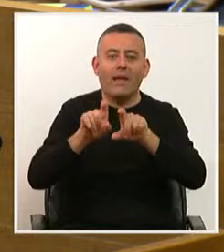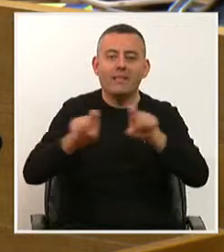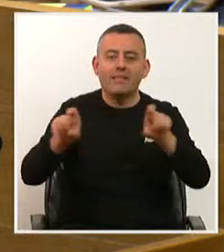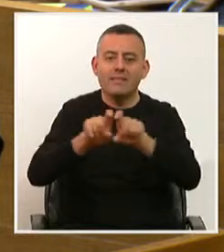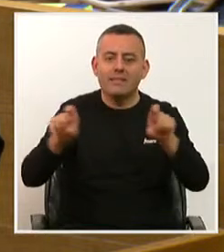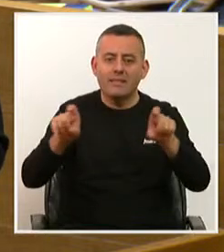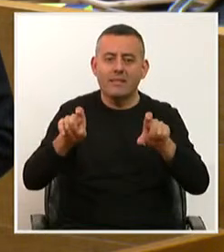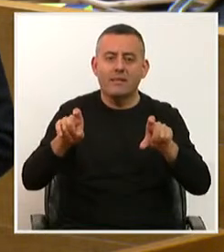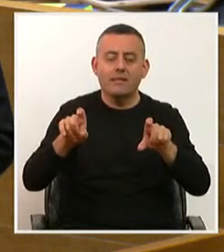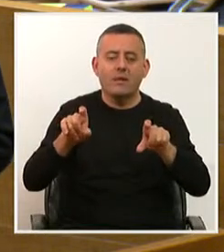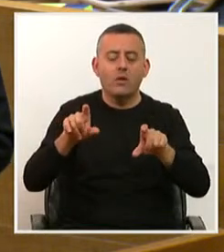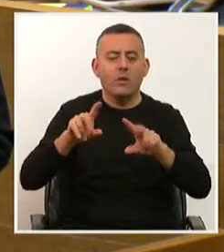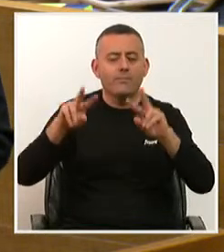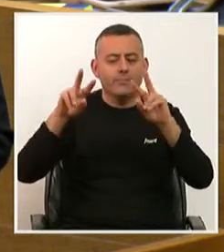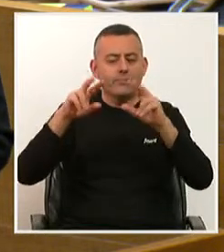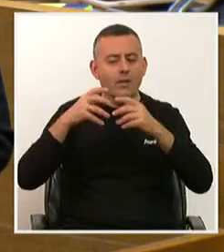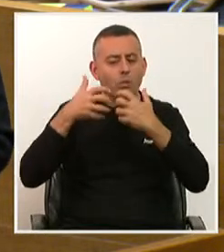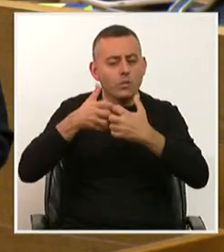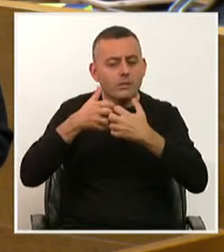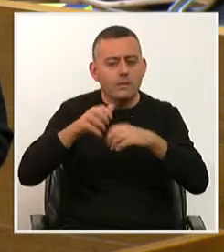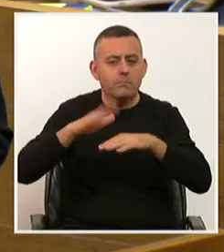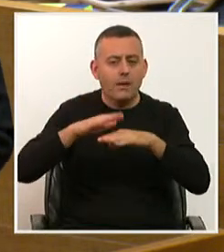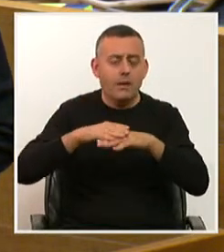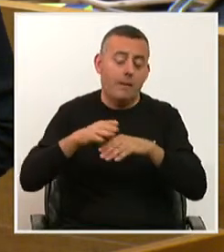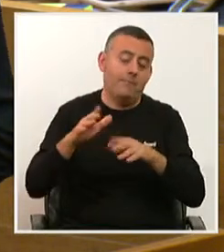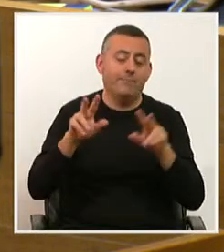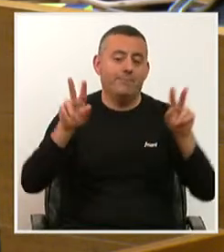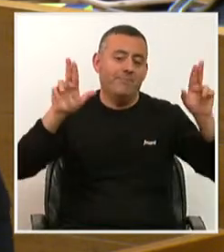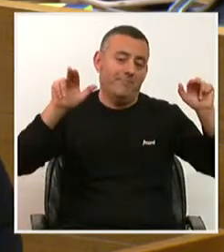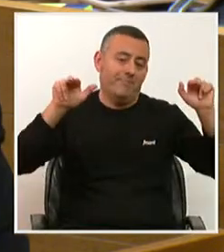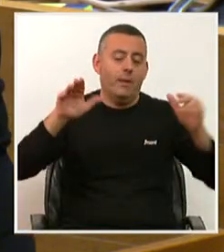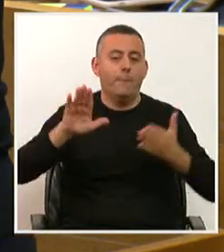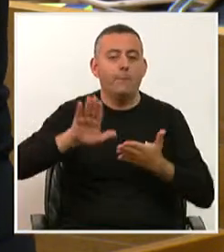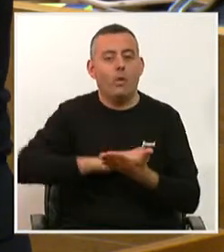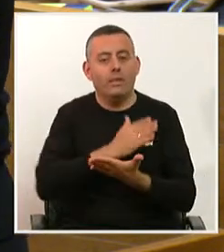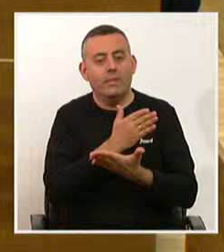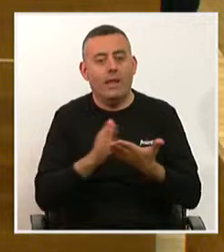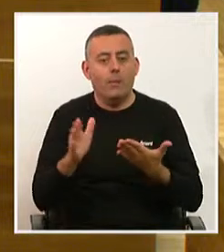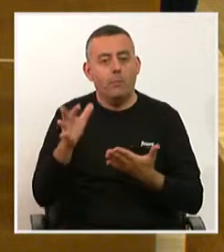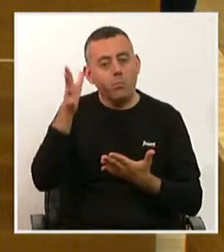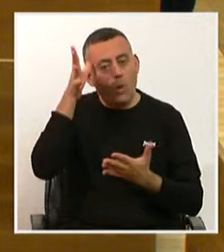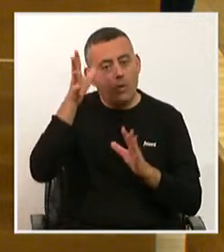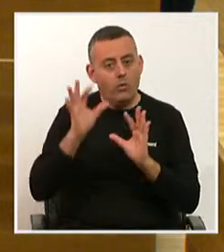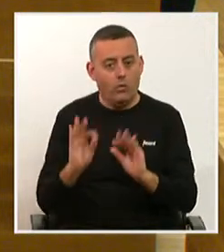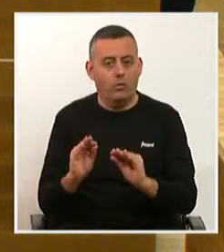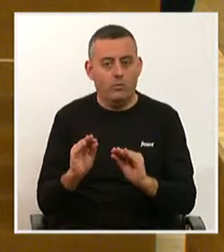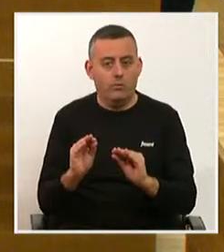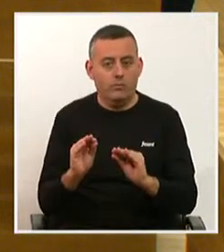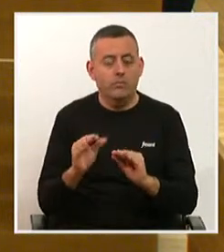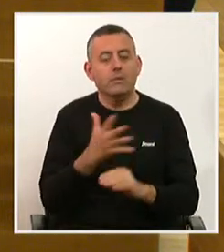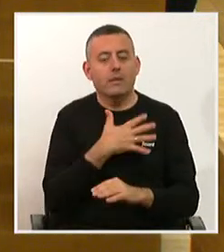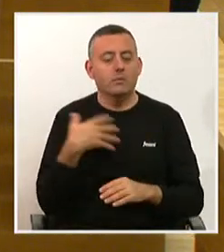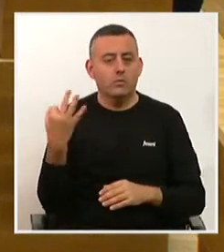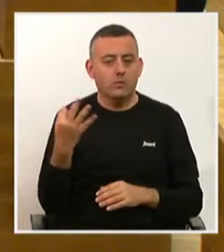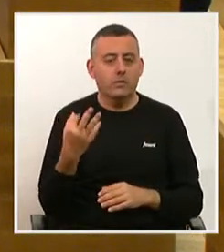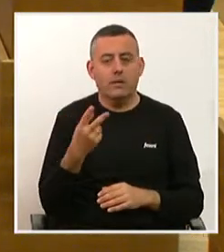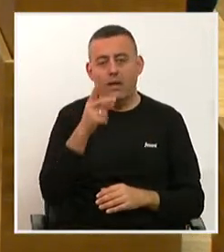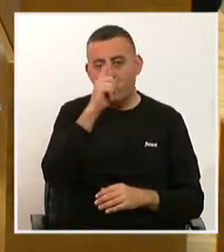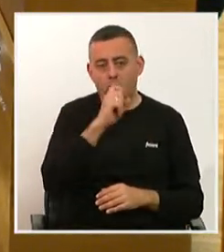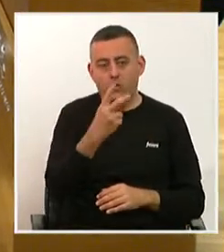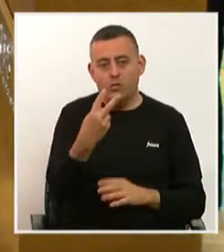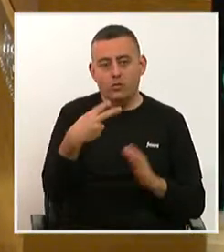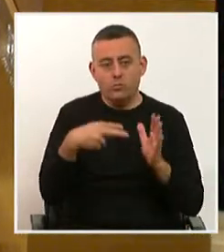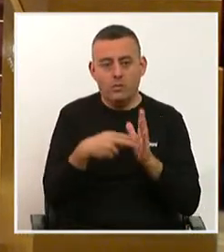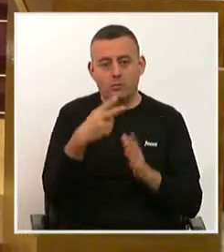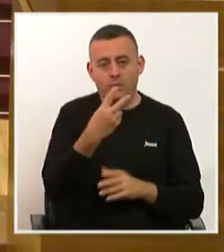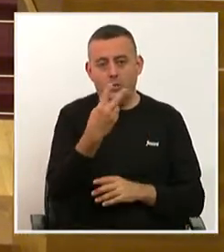el lle del poeta del tenim la oportun de declarar 2024 con y promocionar